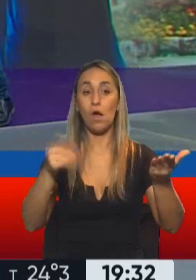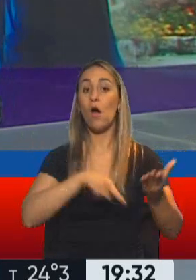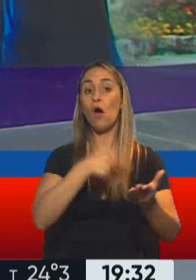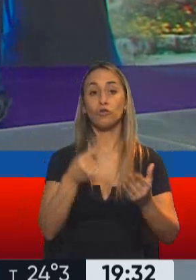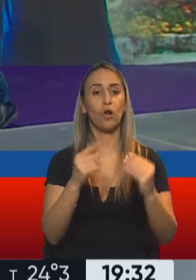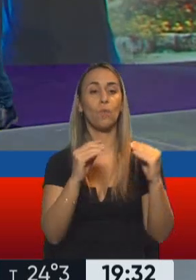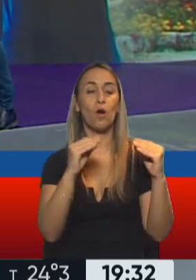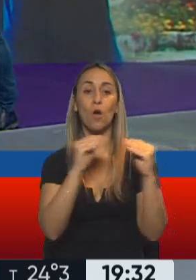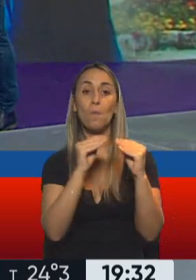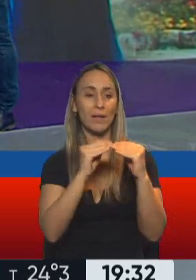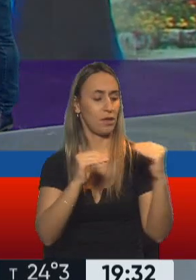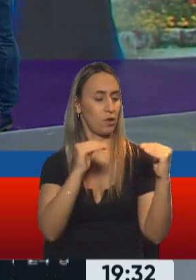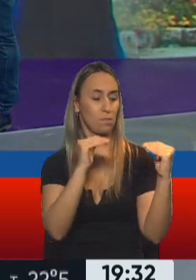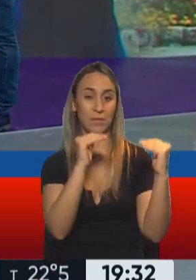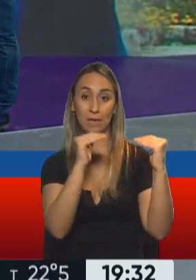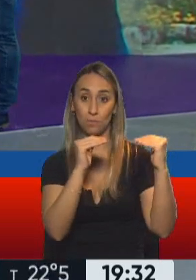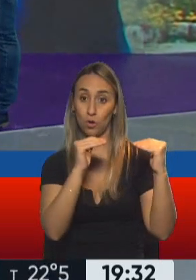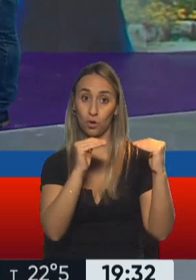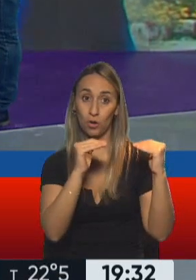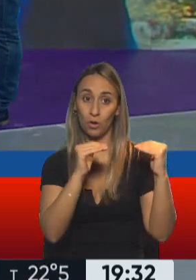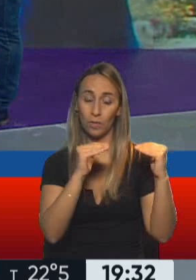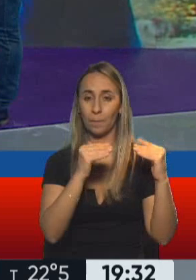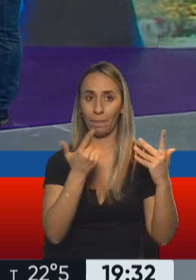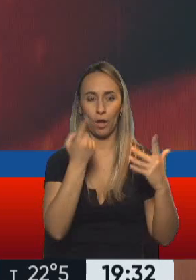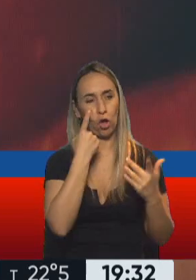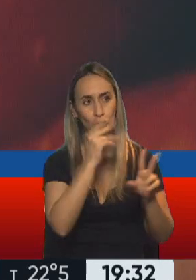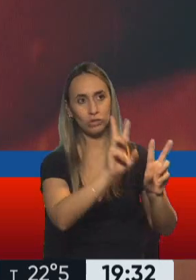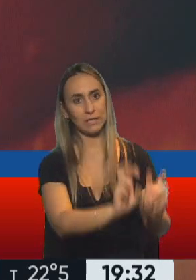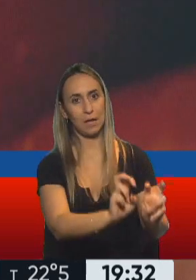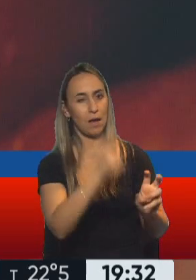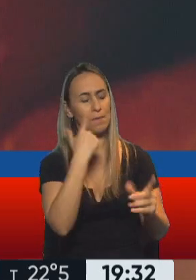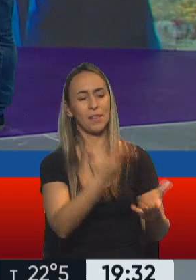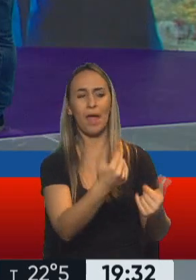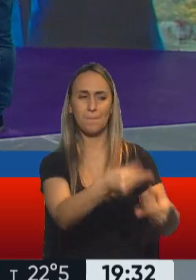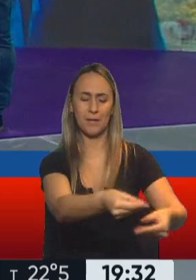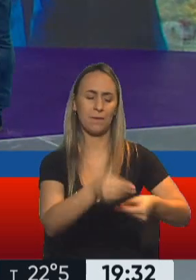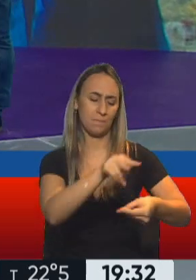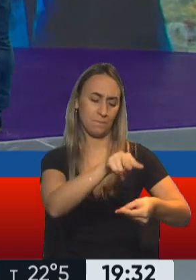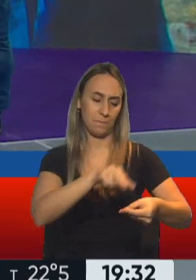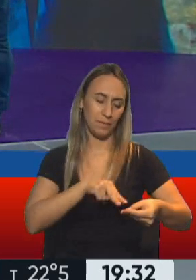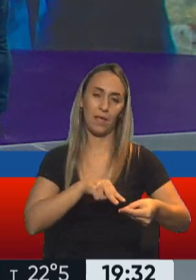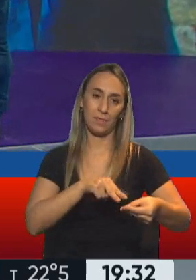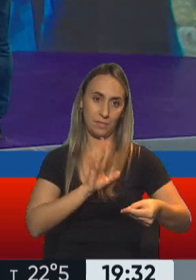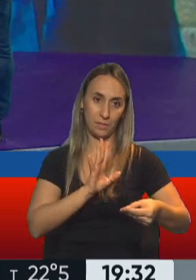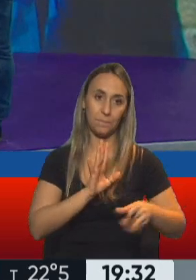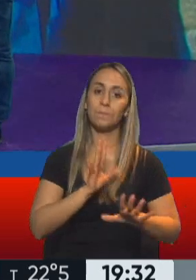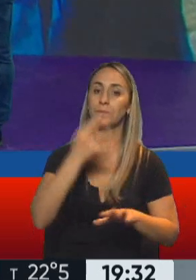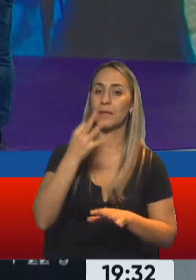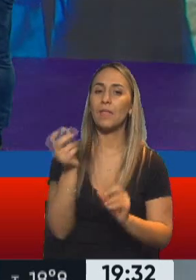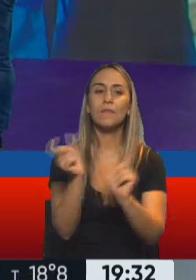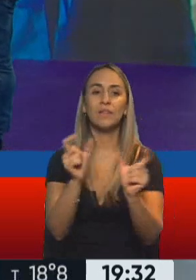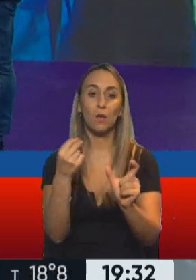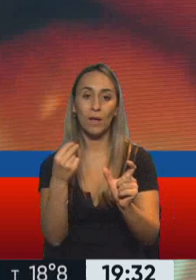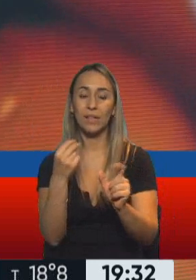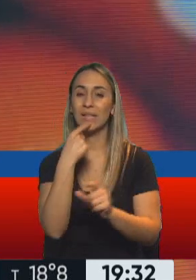Por colegas que tienen más o menos una noción de lo que están revisando. ¿Alguna diferencia? Son tres días y no cinco. ¿Sí? O sea, a